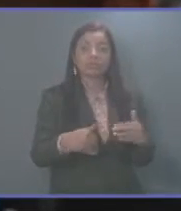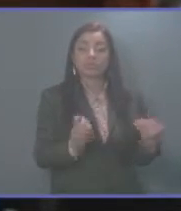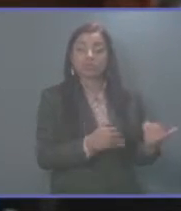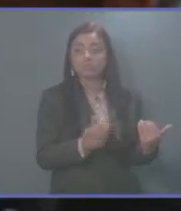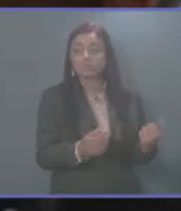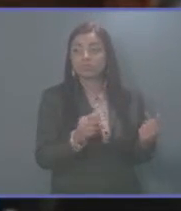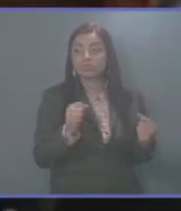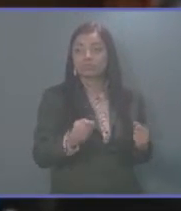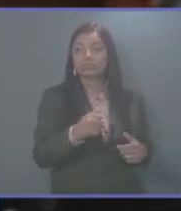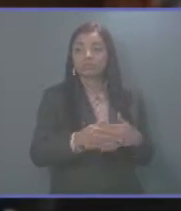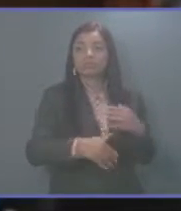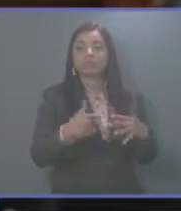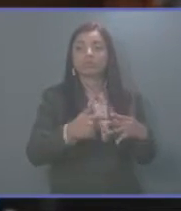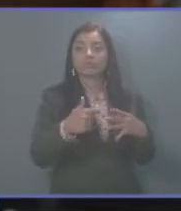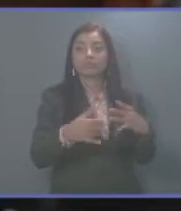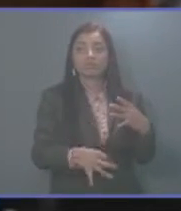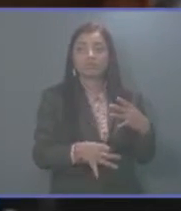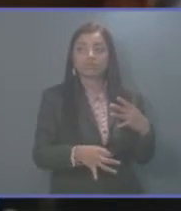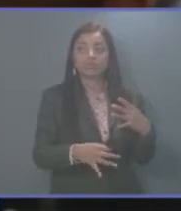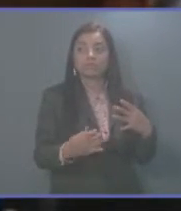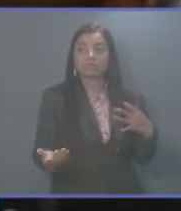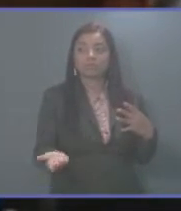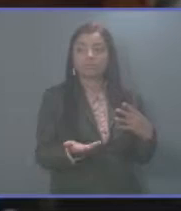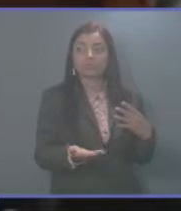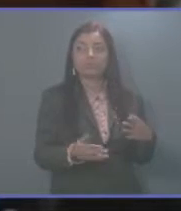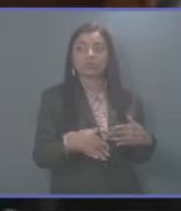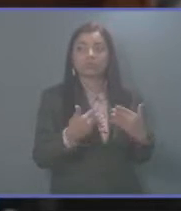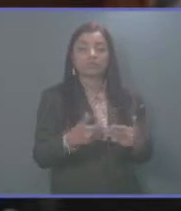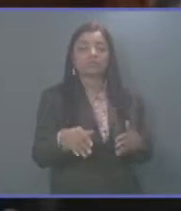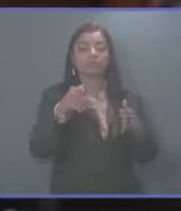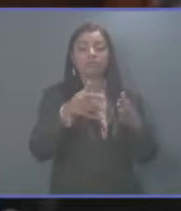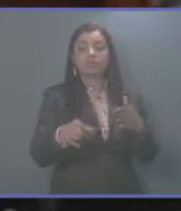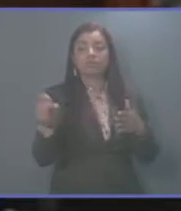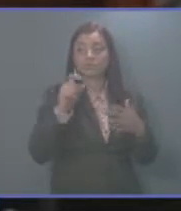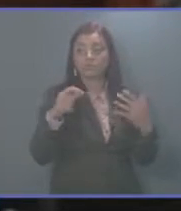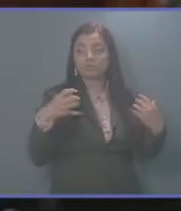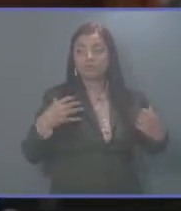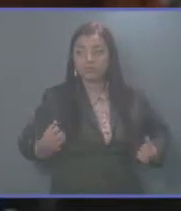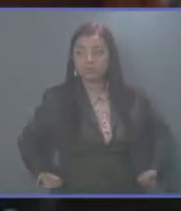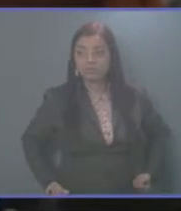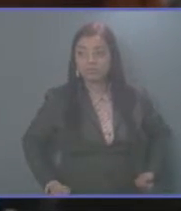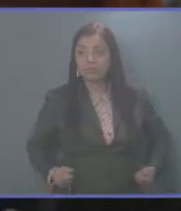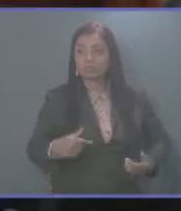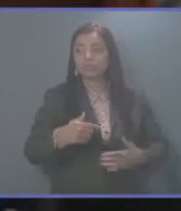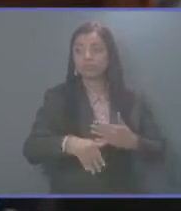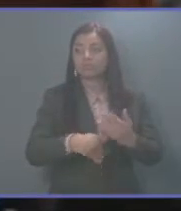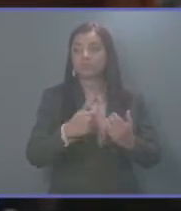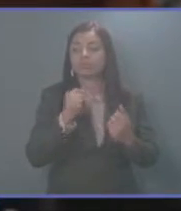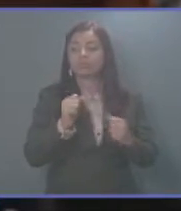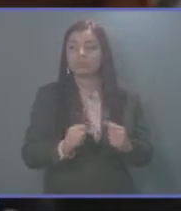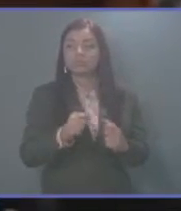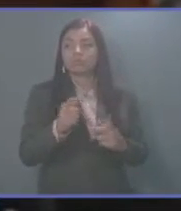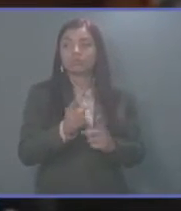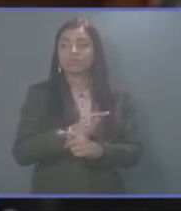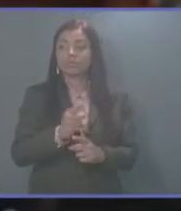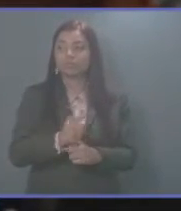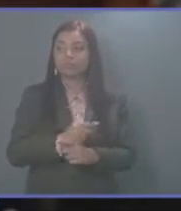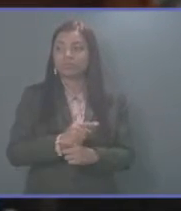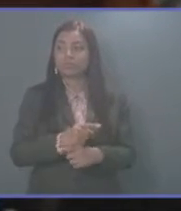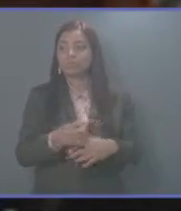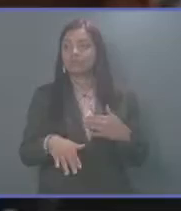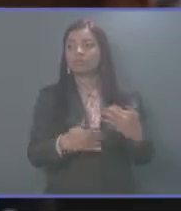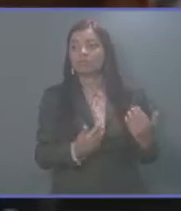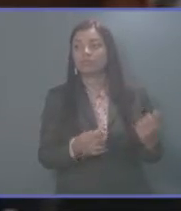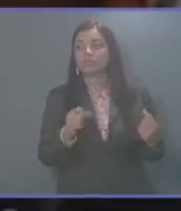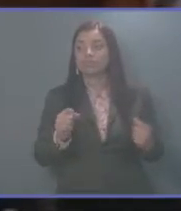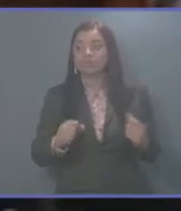en la disposición citada, pues este órgano del Estado no tuvo la intención de modificar distancias, sino